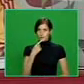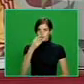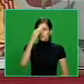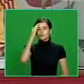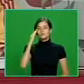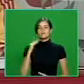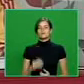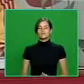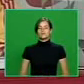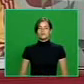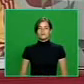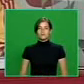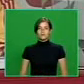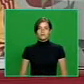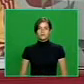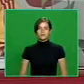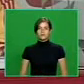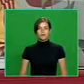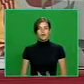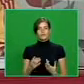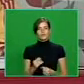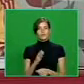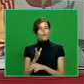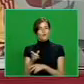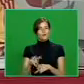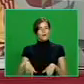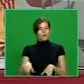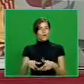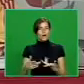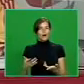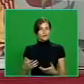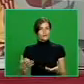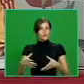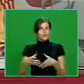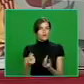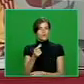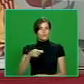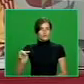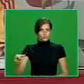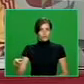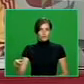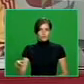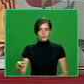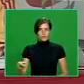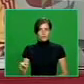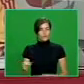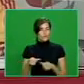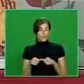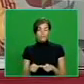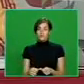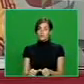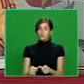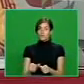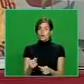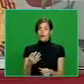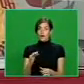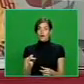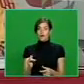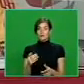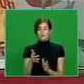cuidado tú andas mucho por allá por los sitios y te reúnes con la gente permanentemente que está en esta